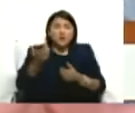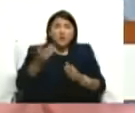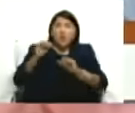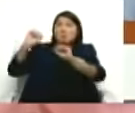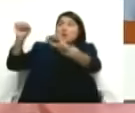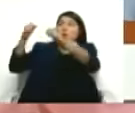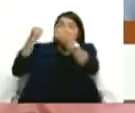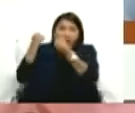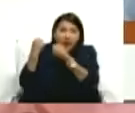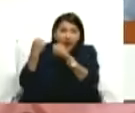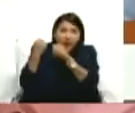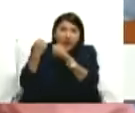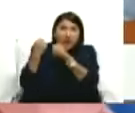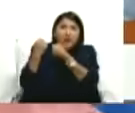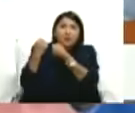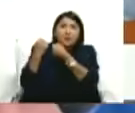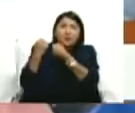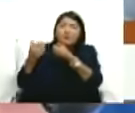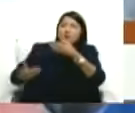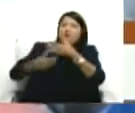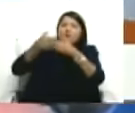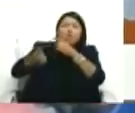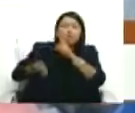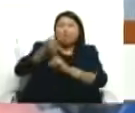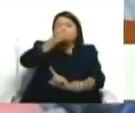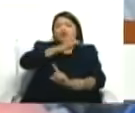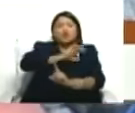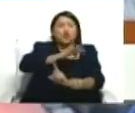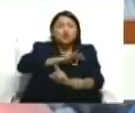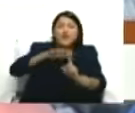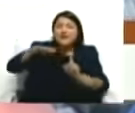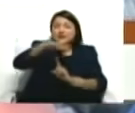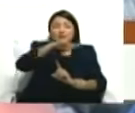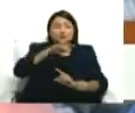bloqueo destruirían el modelo social.